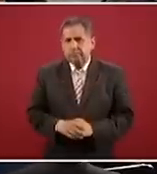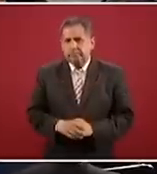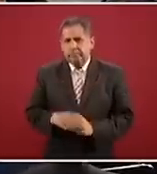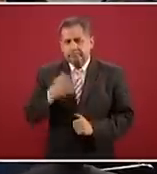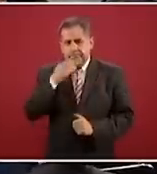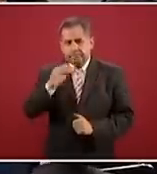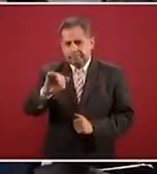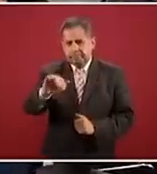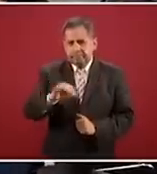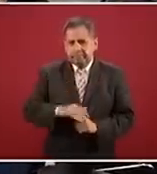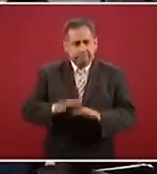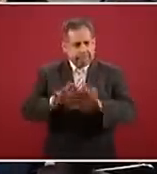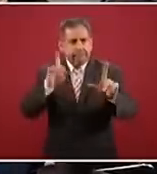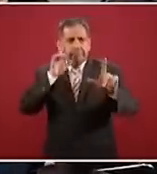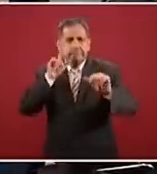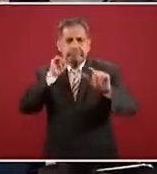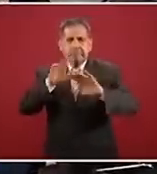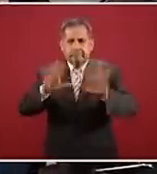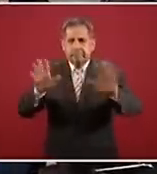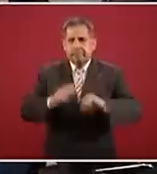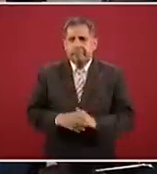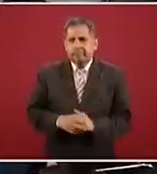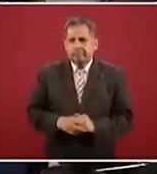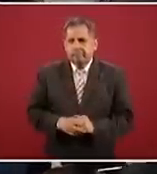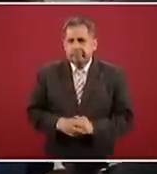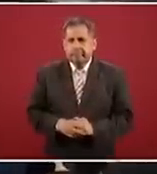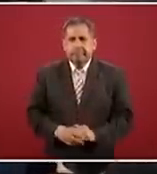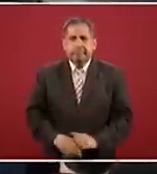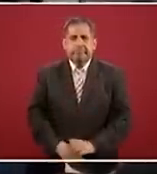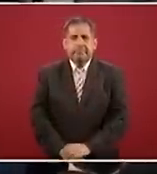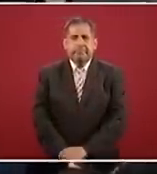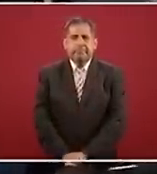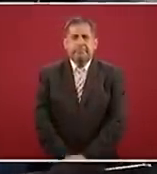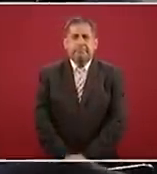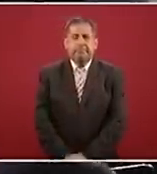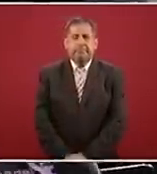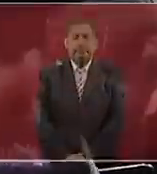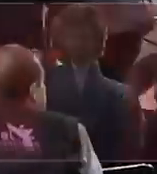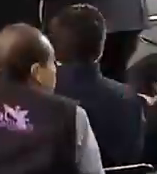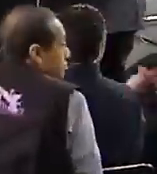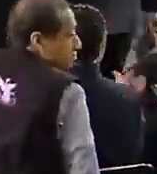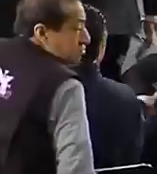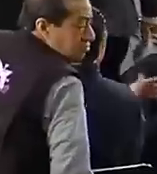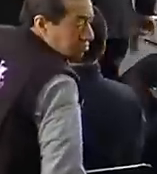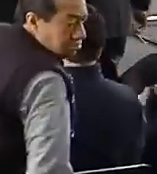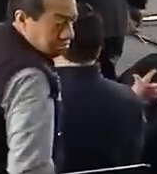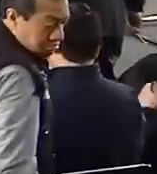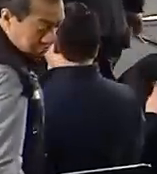Sí, ya mañana. Bueno. Gracias. Gracias.